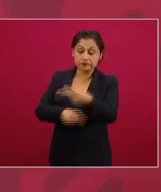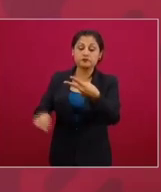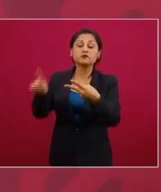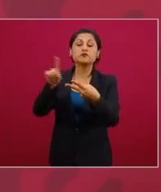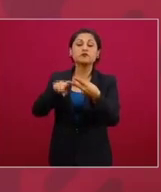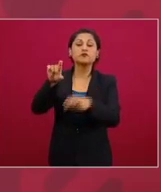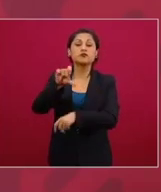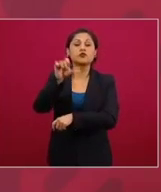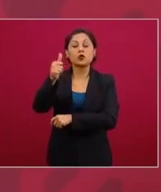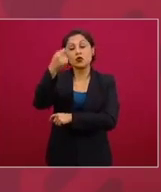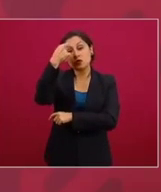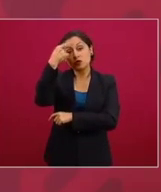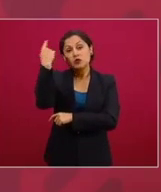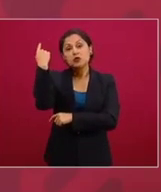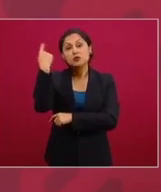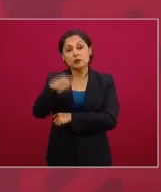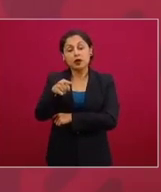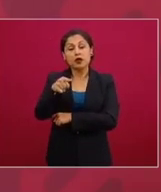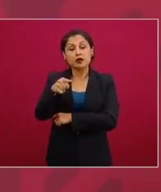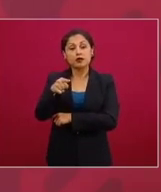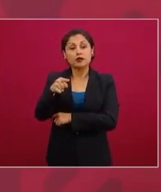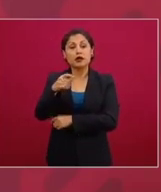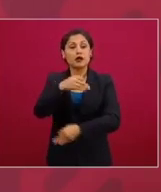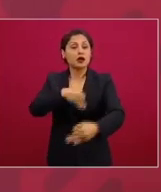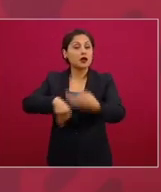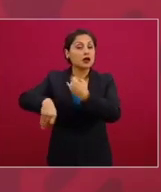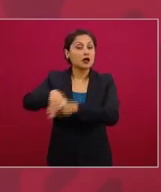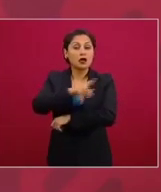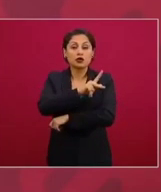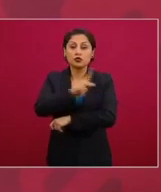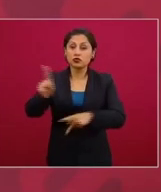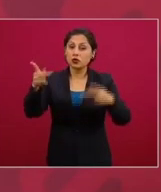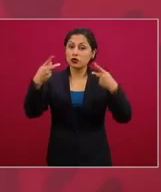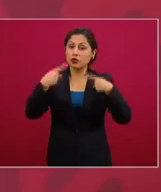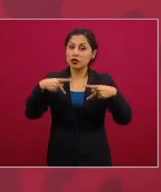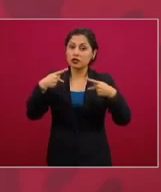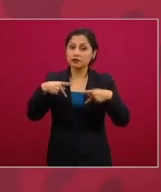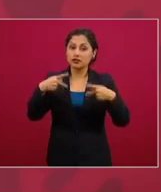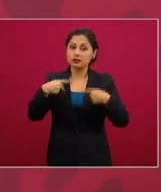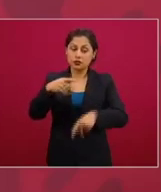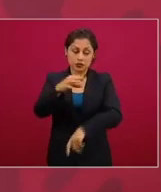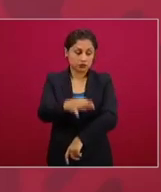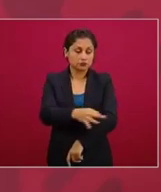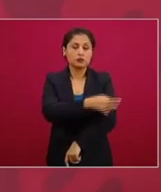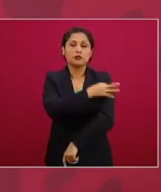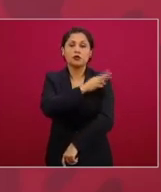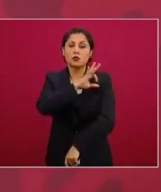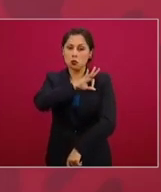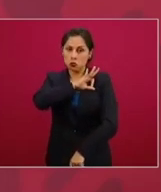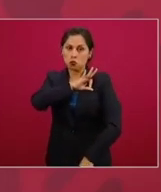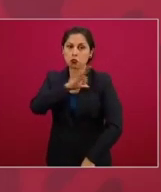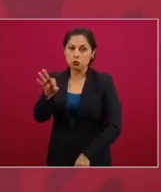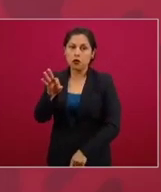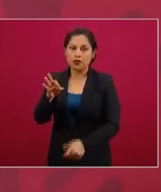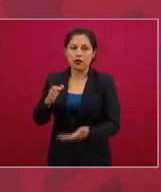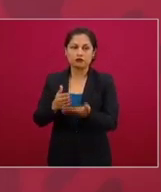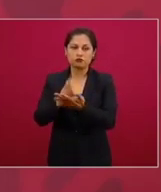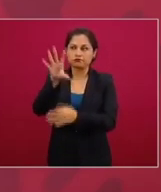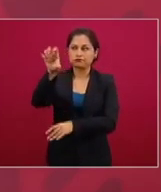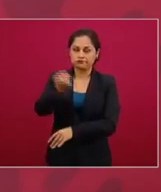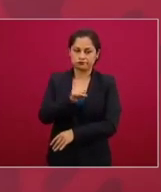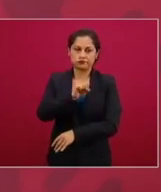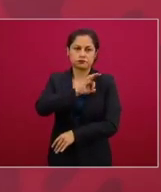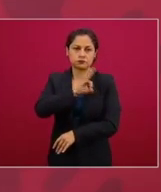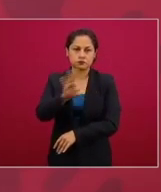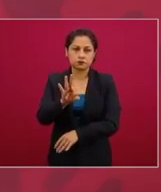el acceso de todas y de todos a las vacunas cuando éstas vengan. Es un punto crucial, como es obvio.